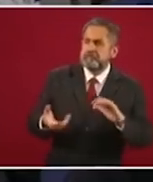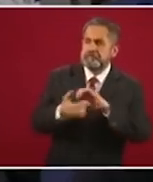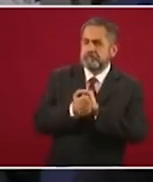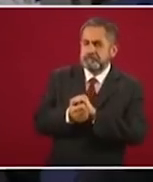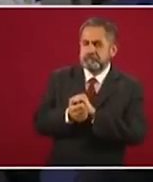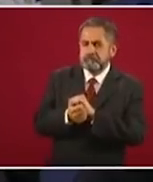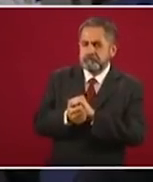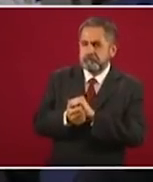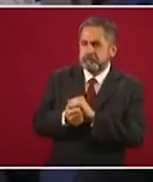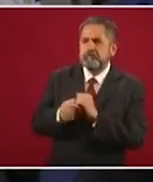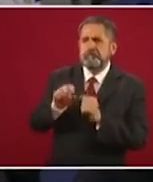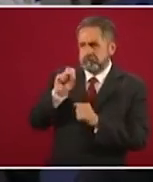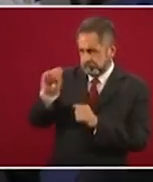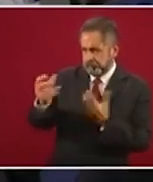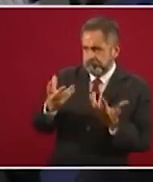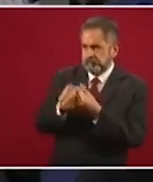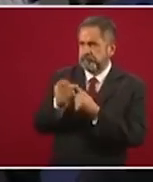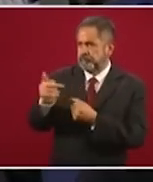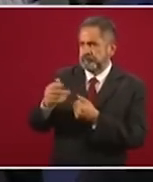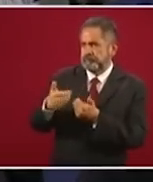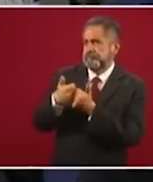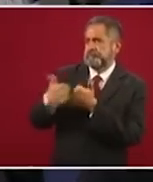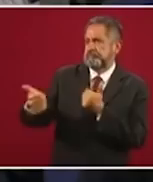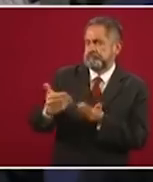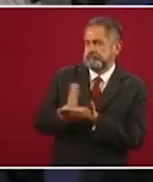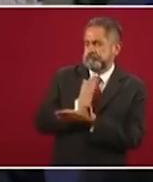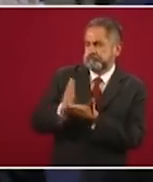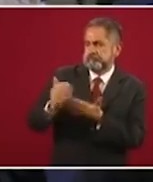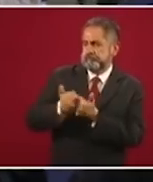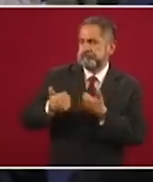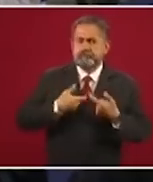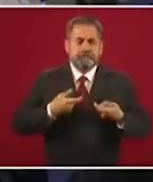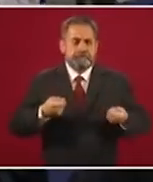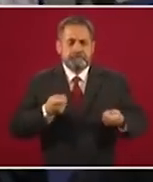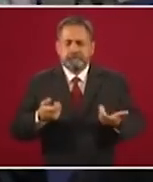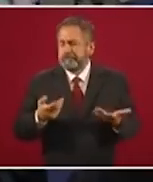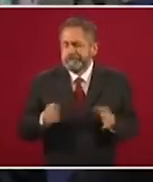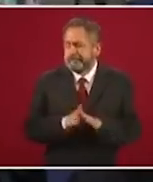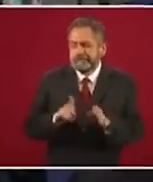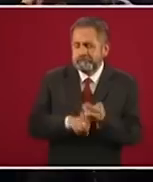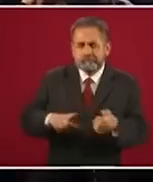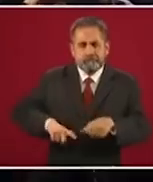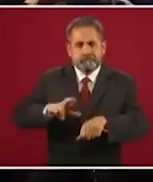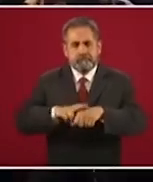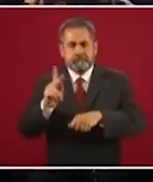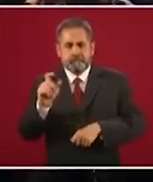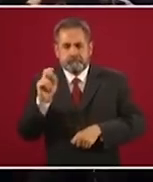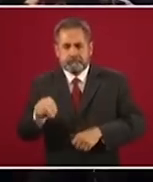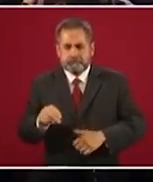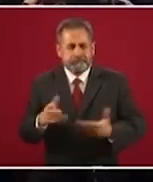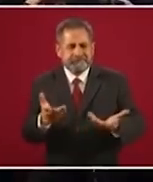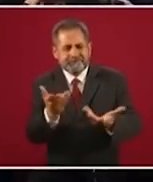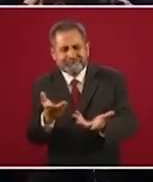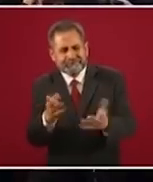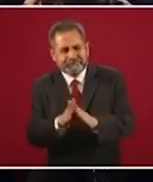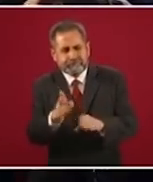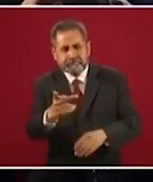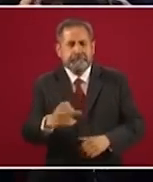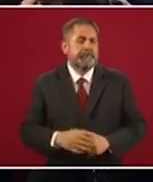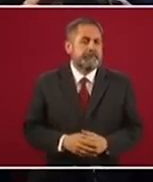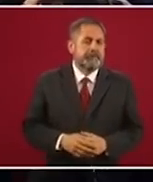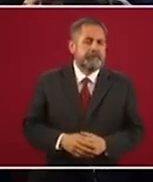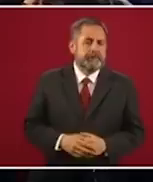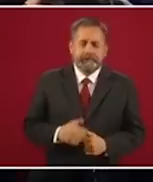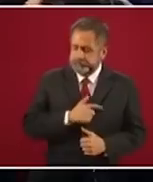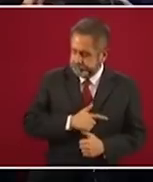sí adhesión, pero no centralizada. ¿Cómo está esta situación? ¿Cómo van a manejar con los gobernadores del PAN? Esa es la primera pregunta. Gracias. Con mucho gusto.